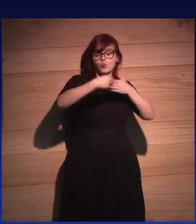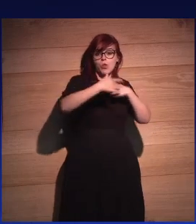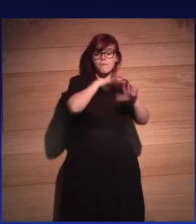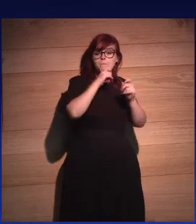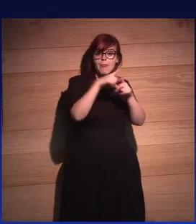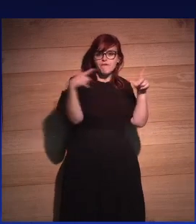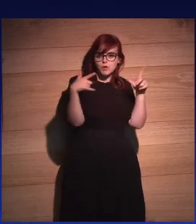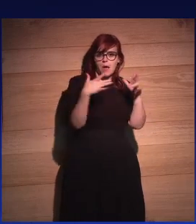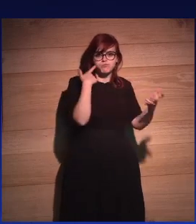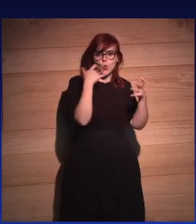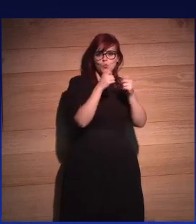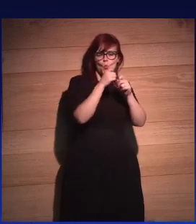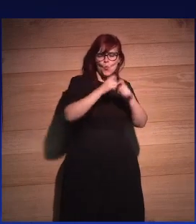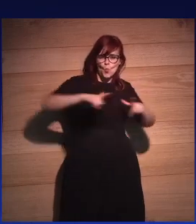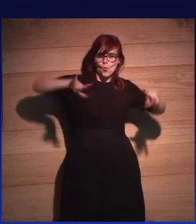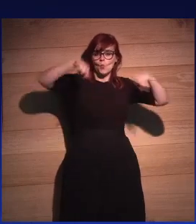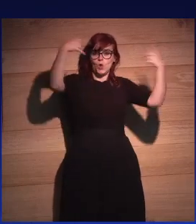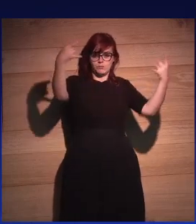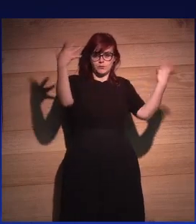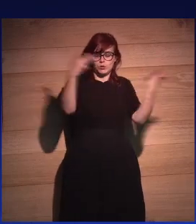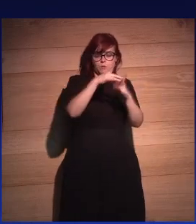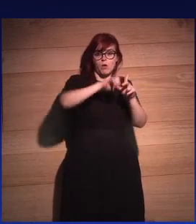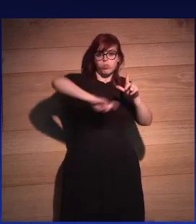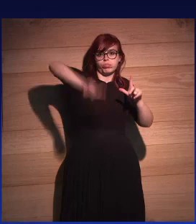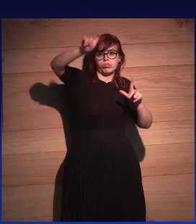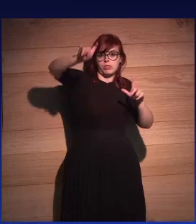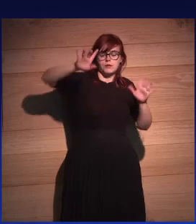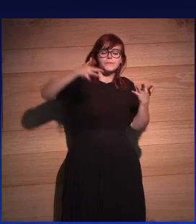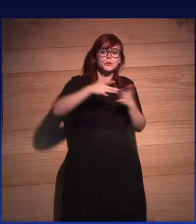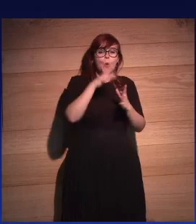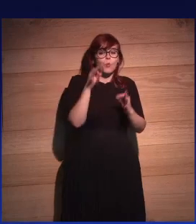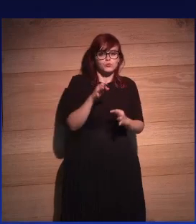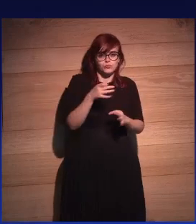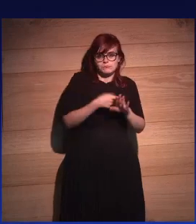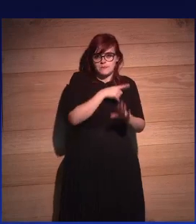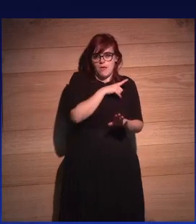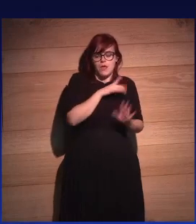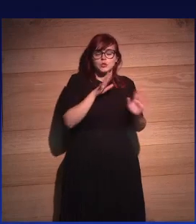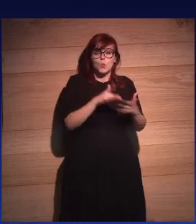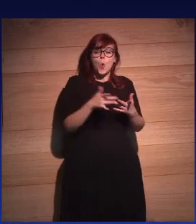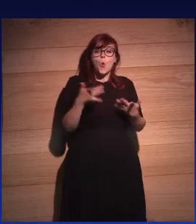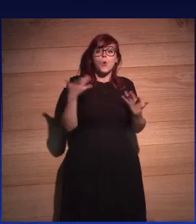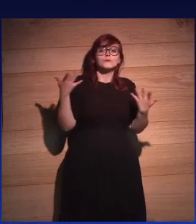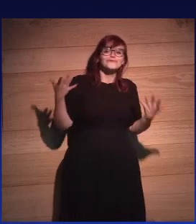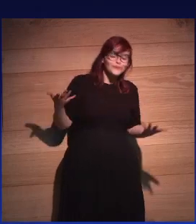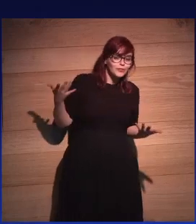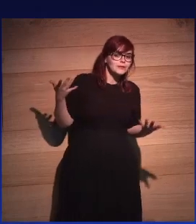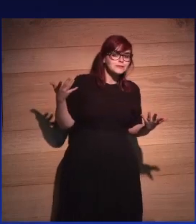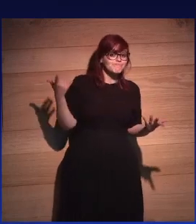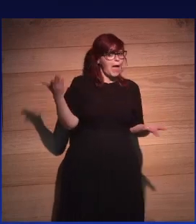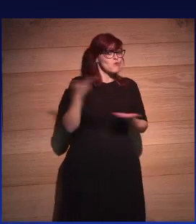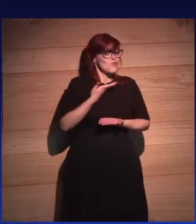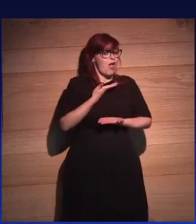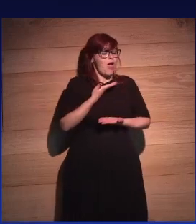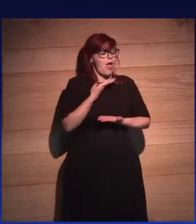plataforma es bastante exponencial, es muy, muy picuda, ¿vale? O sea, se ha disparado a lo bestia últimamente, y eso pues no